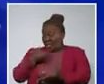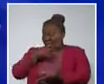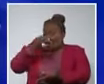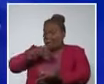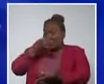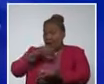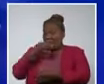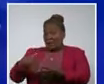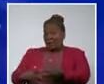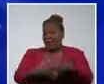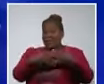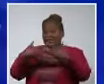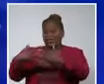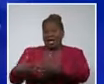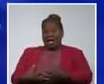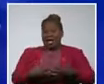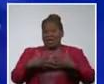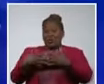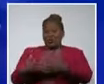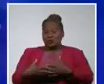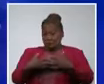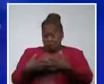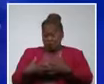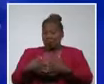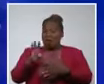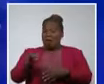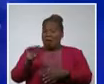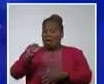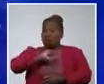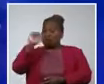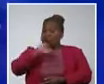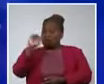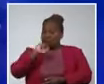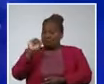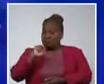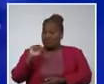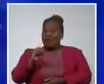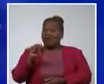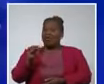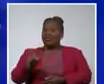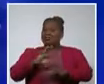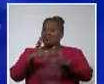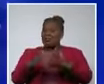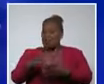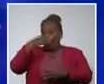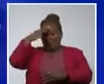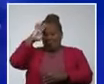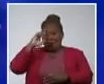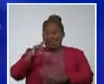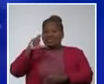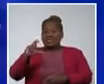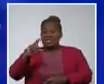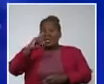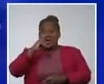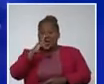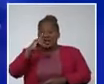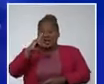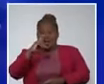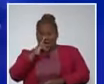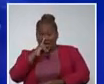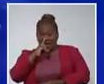pues han ponderado los logros de Cuba en materia de biotecnología, pero recientemente la CNN, lo publicábamos ayer en el noticiero